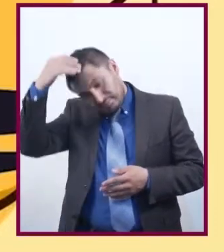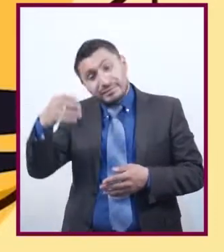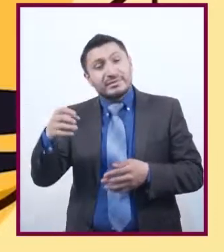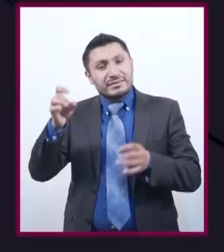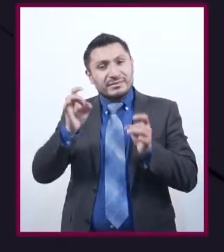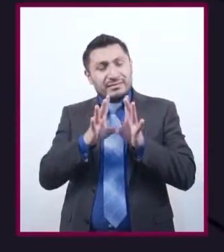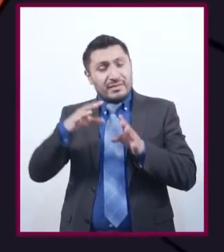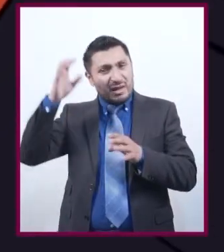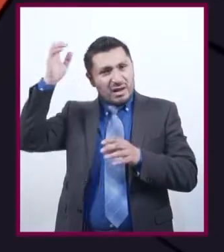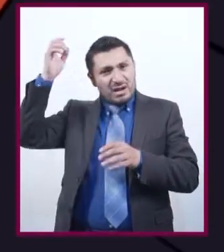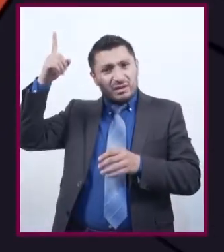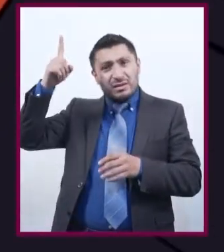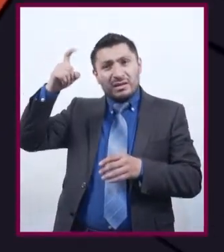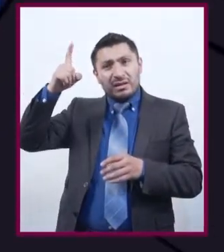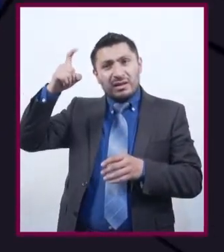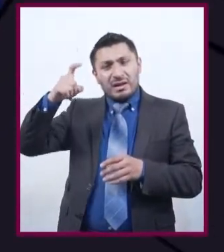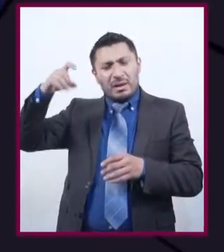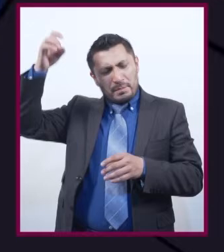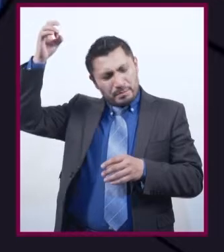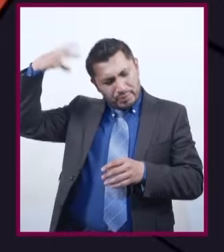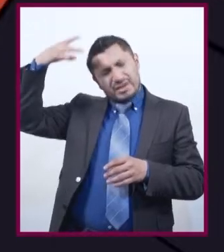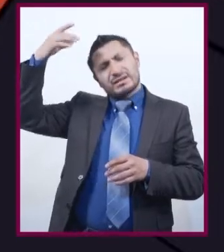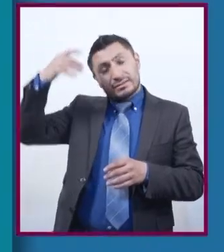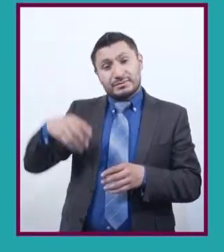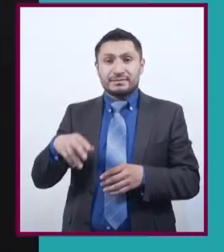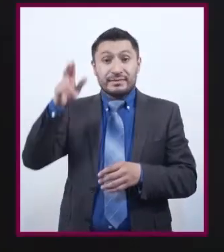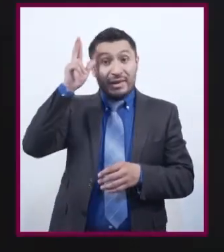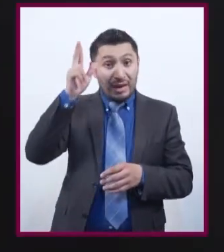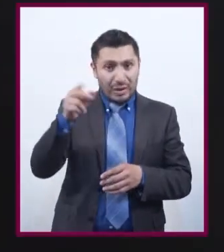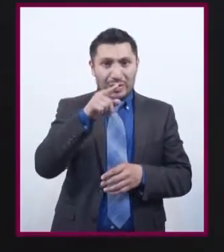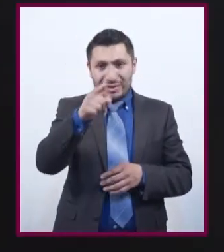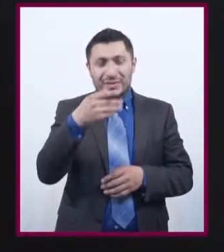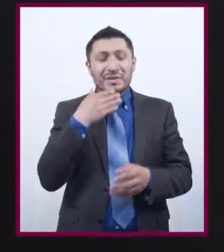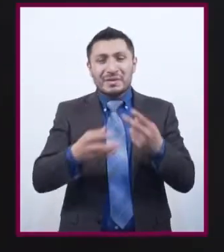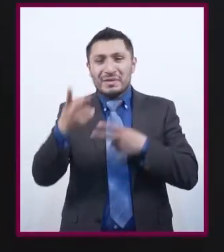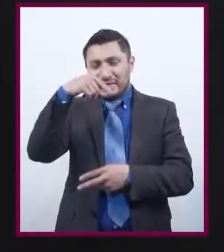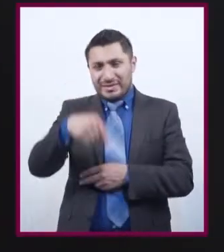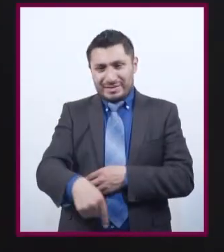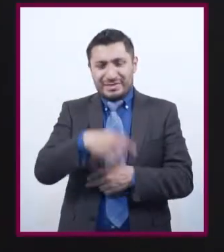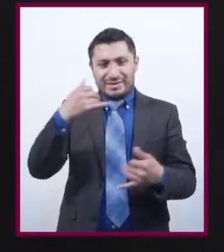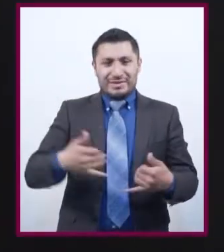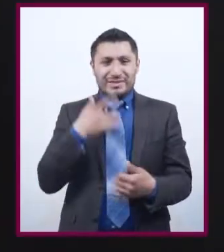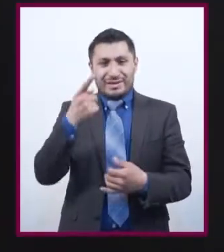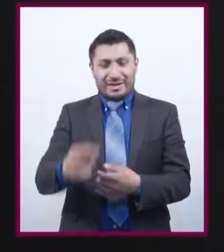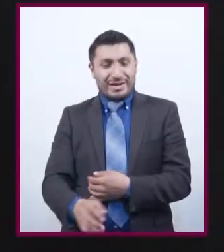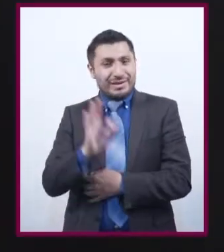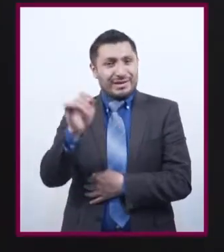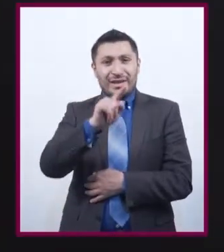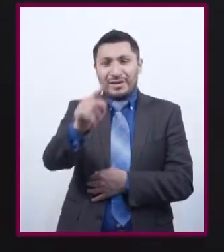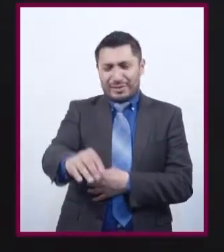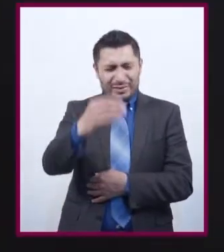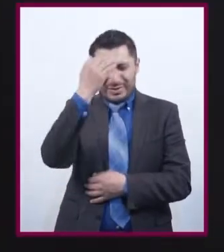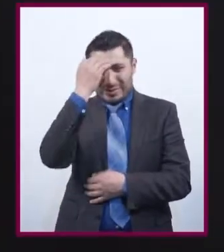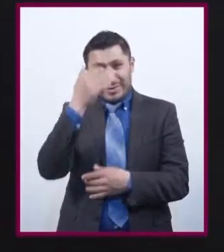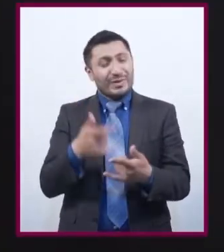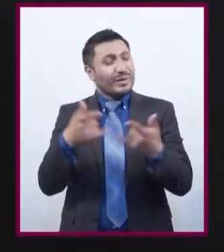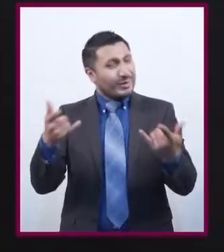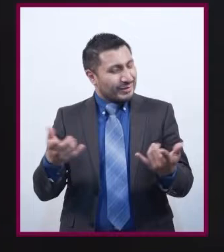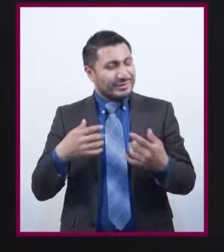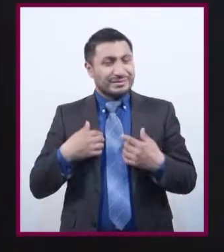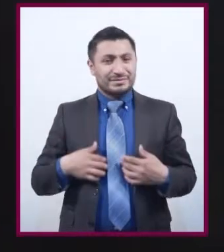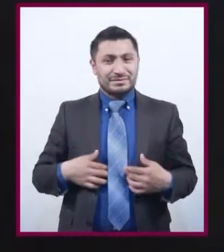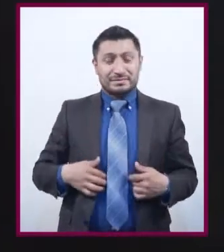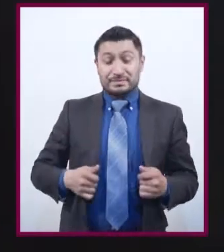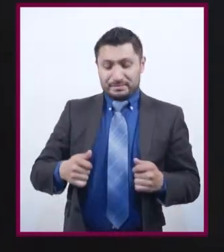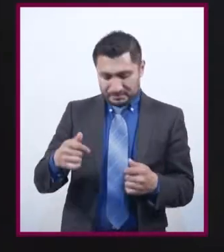he aquí que le cayó encima una pesada gota de agua Hola te doy la bienvenida a jóvenes en tv de casualidad se